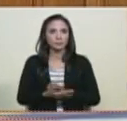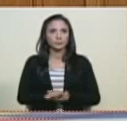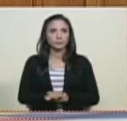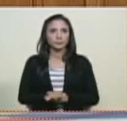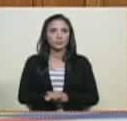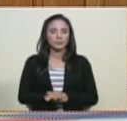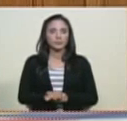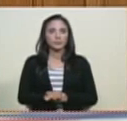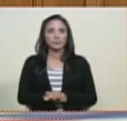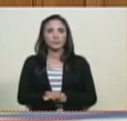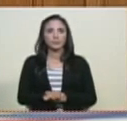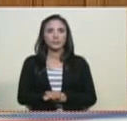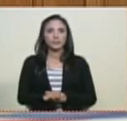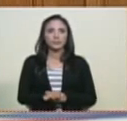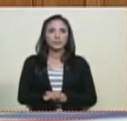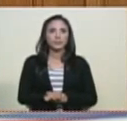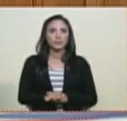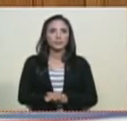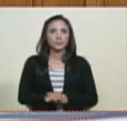inclusive puedo decir